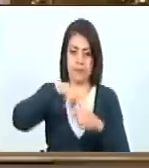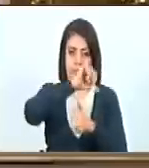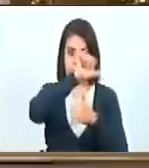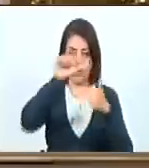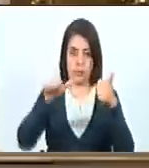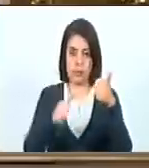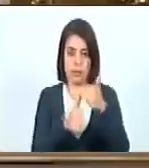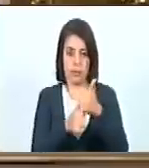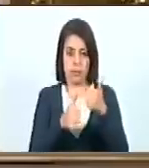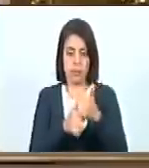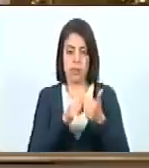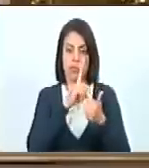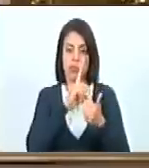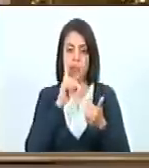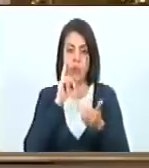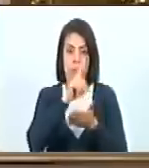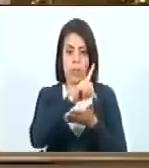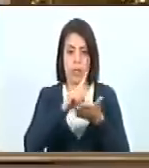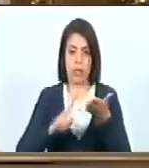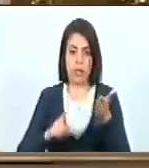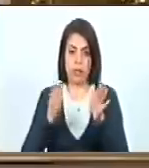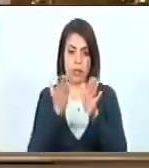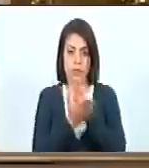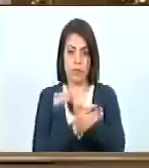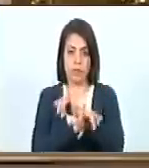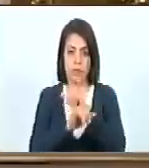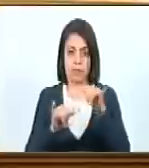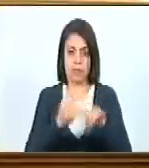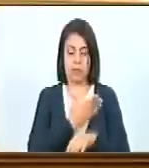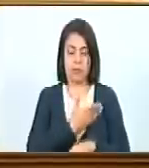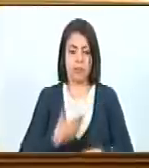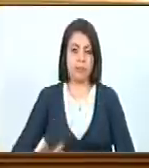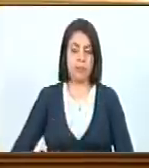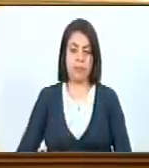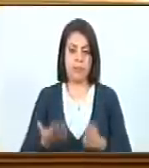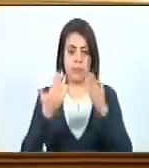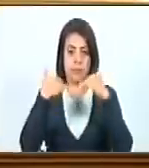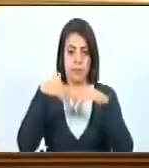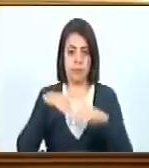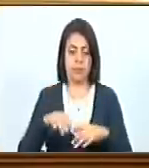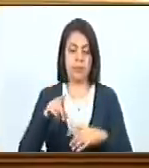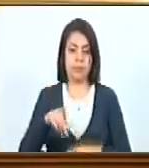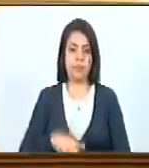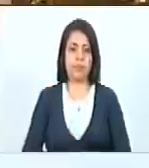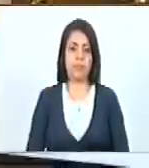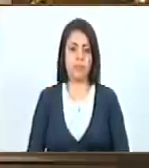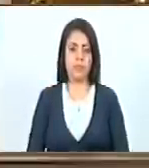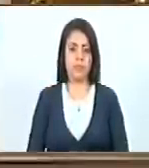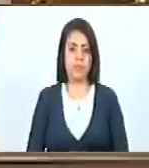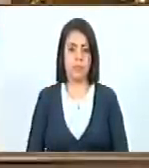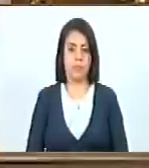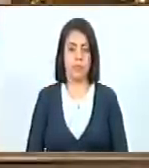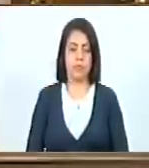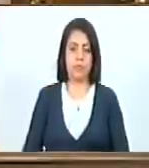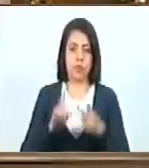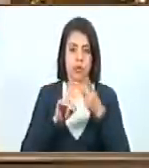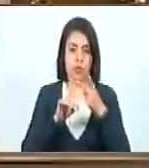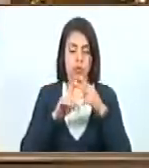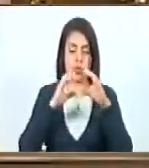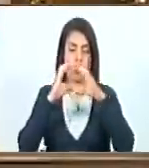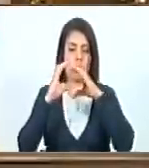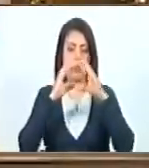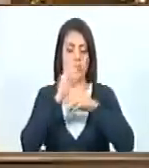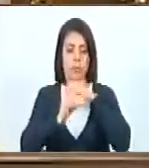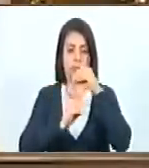sus suplentes indicados en lista anexa. Es todo, presidente. En cuenta, siguiente. Cuenta número 2,